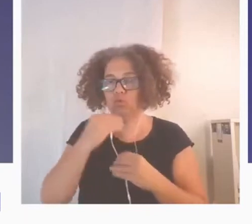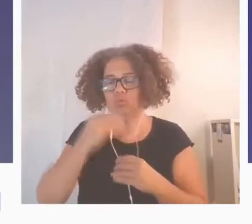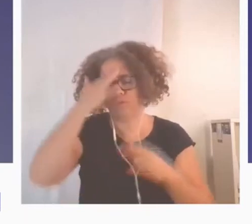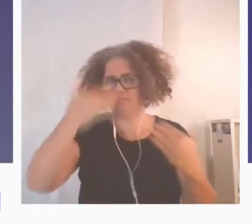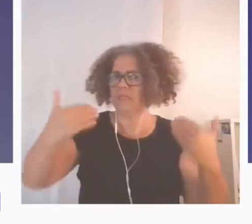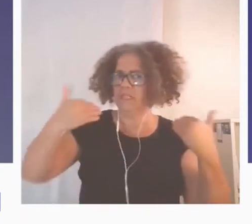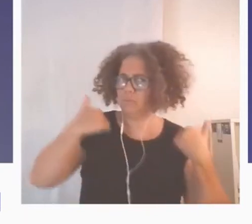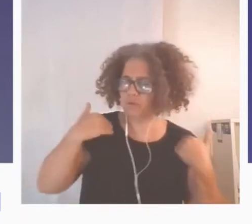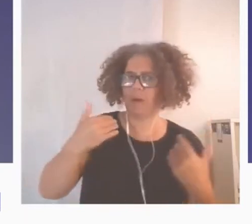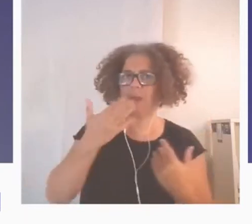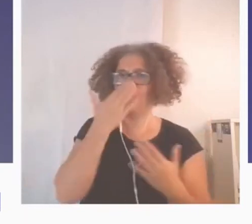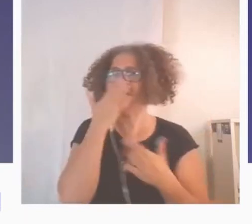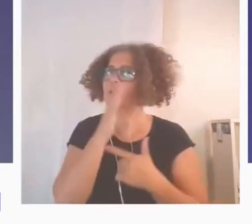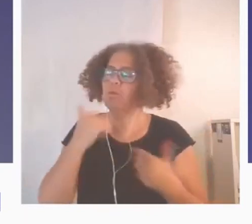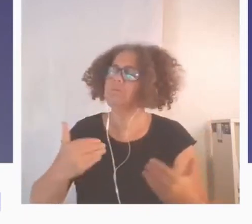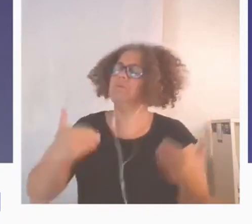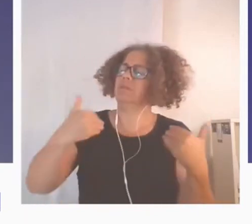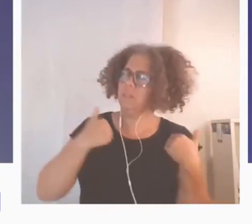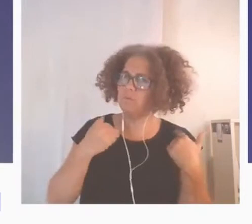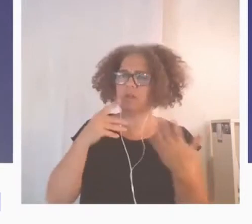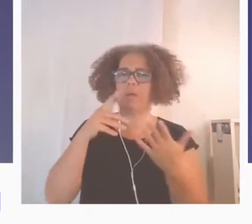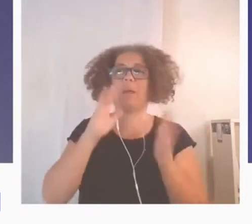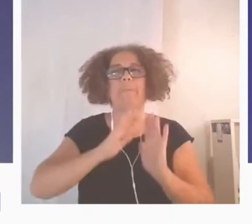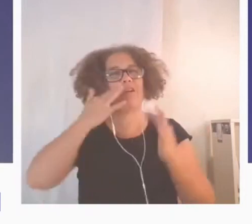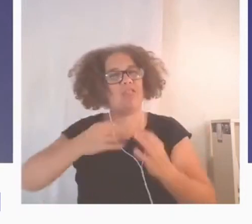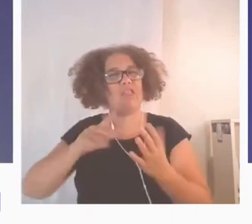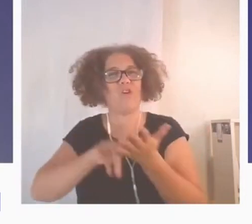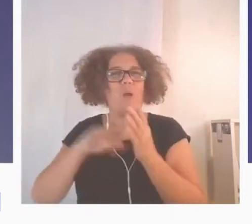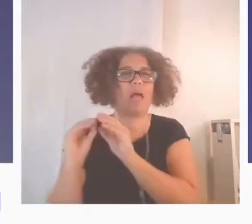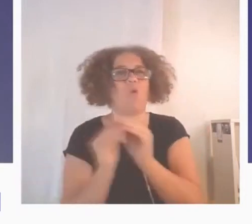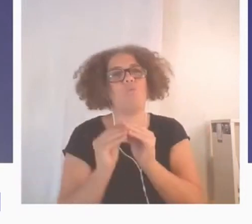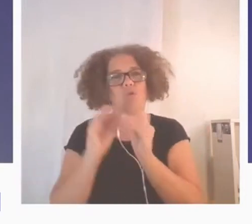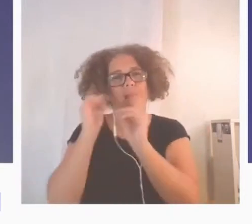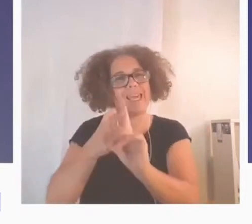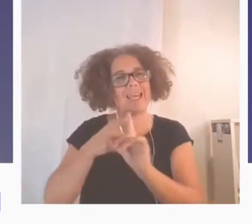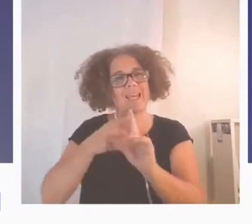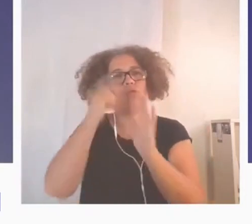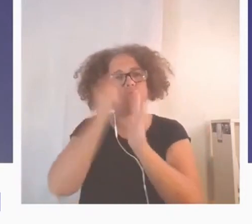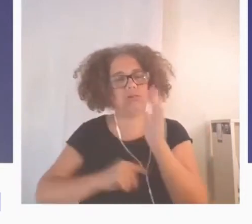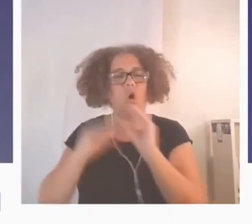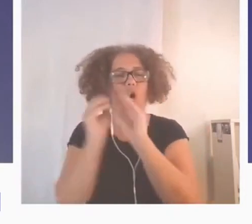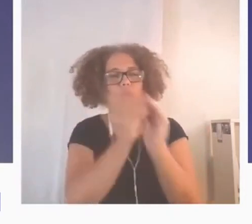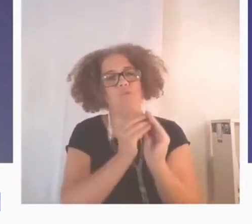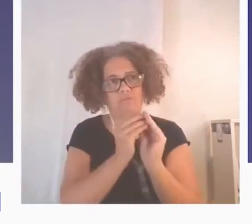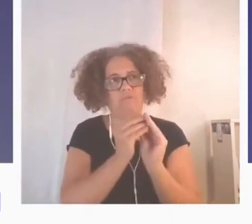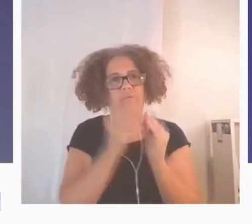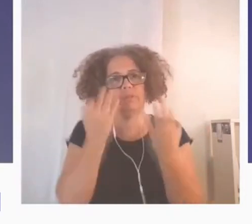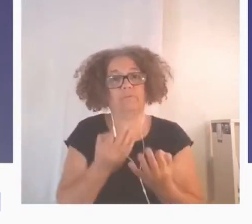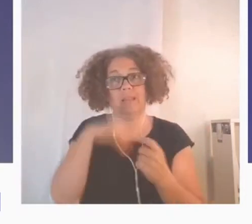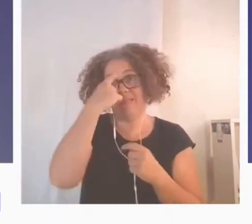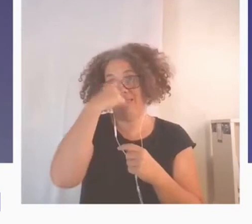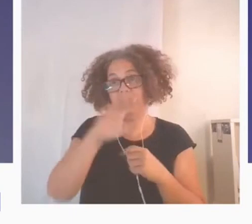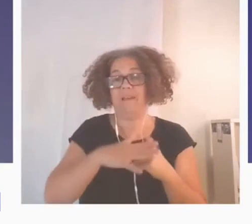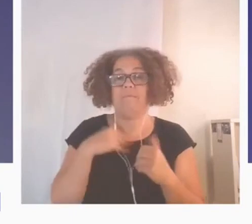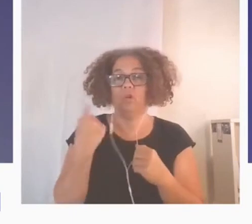sí es cierto que establece un lenguaje común y unos retos comunes y bueno, pues ya sabemos, ¿no?, que ir solo o